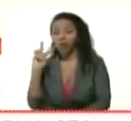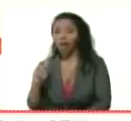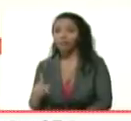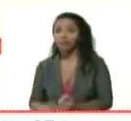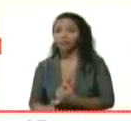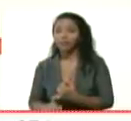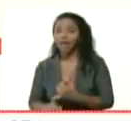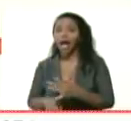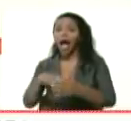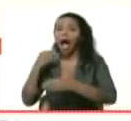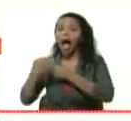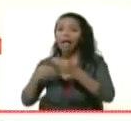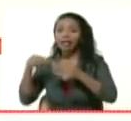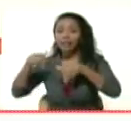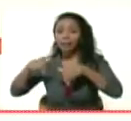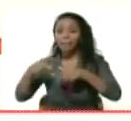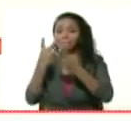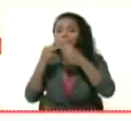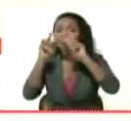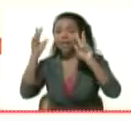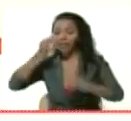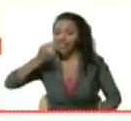haya una paz verdadera,